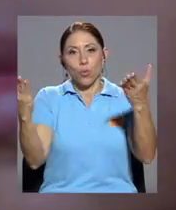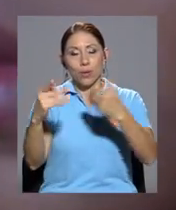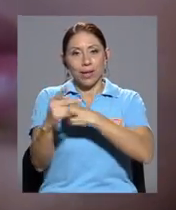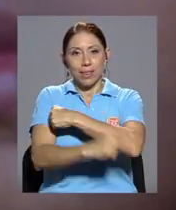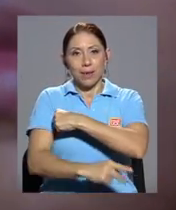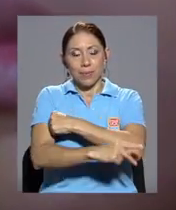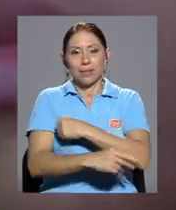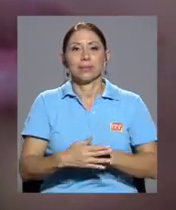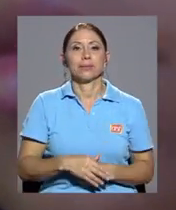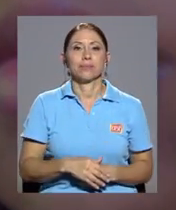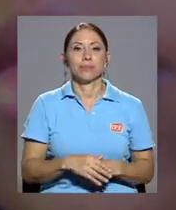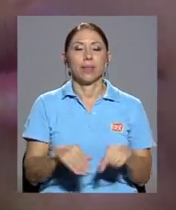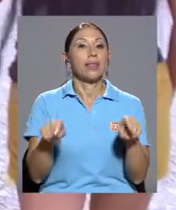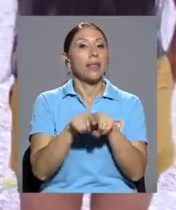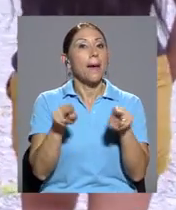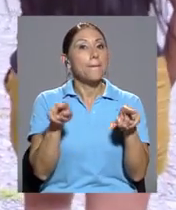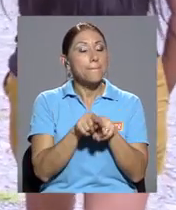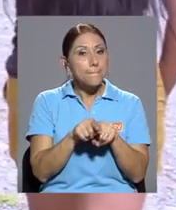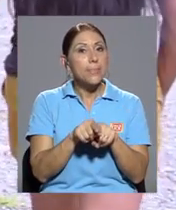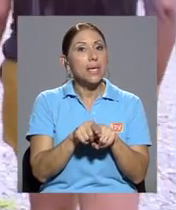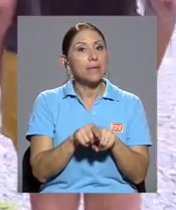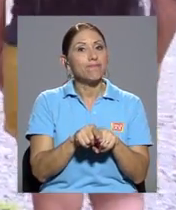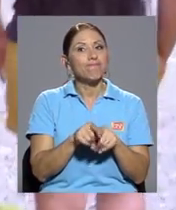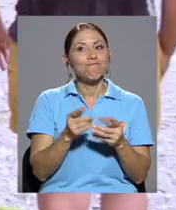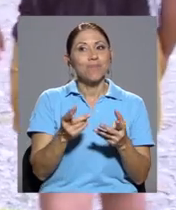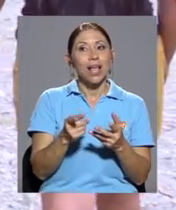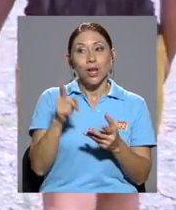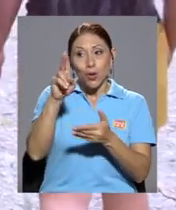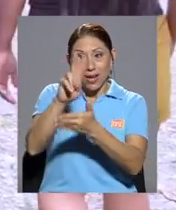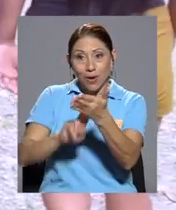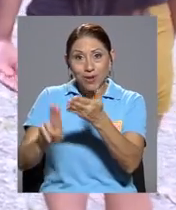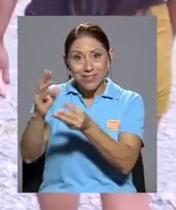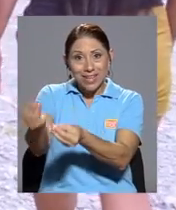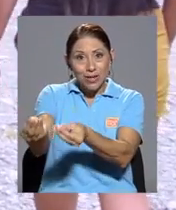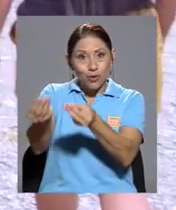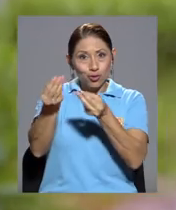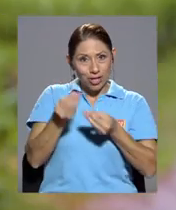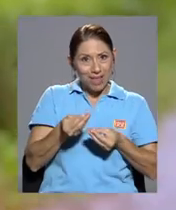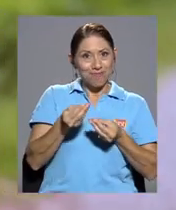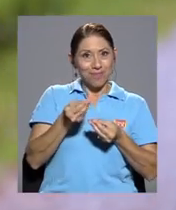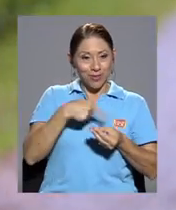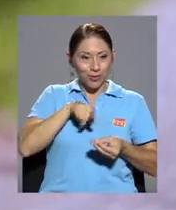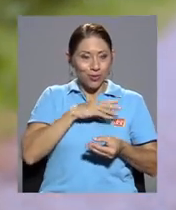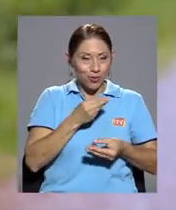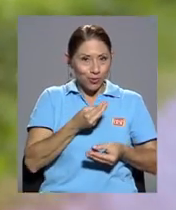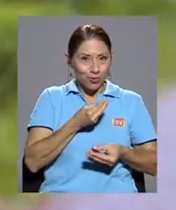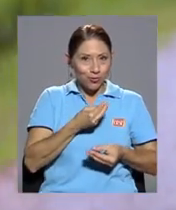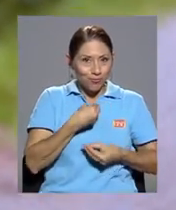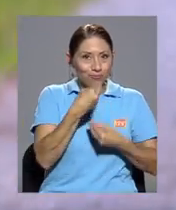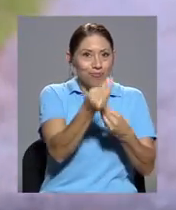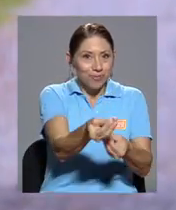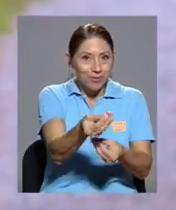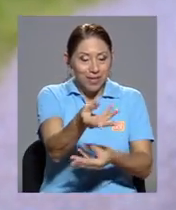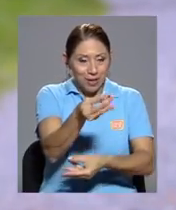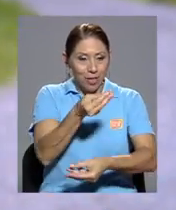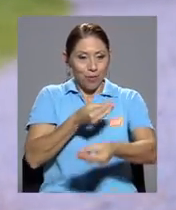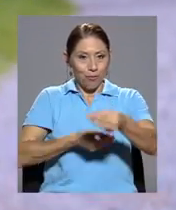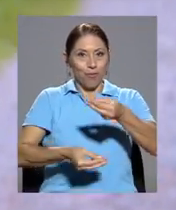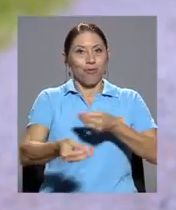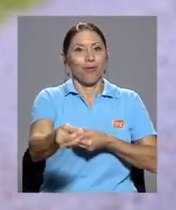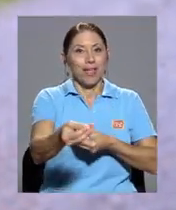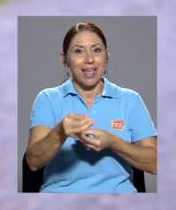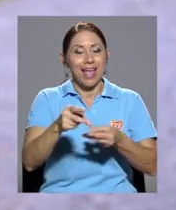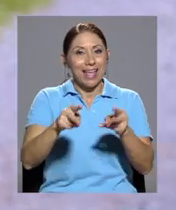y también nos ha permitido como devolver eso que nos da la universidad de este valor social que tanto a la voz de la voz